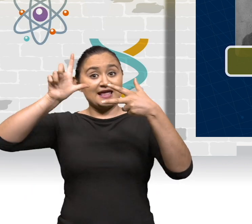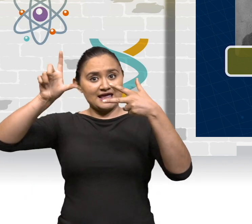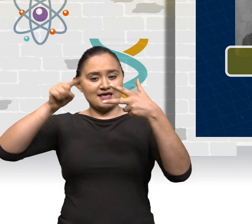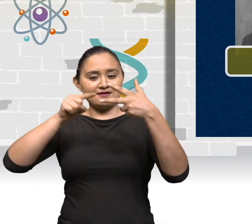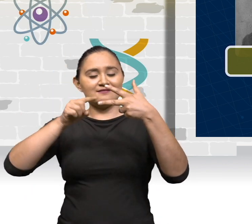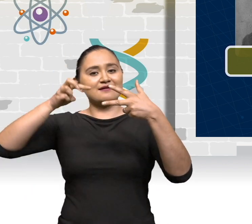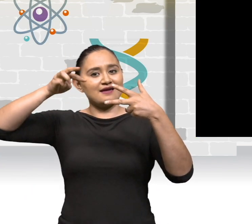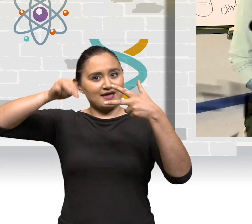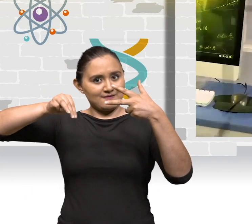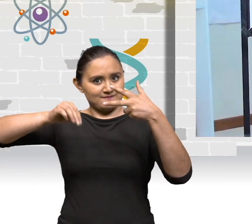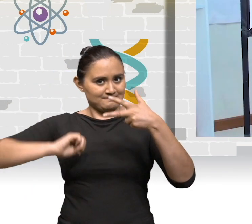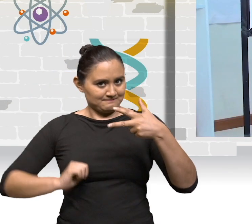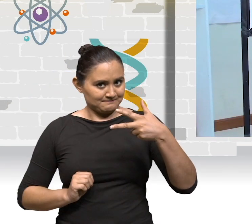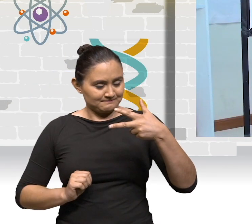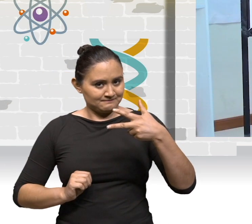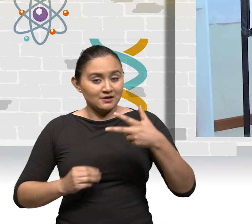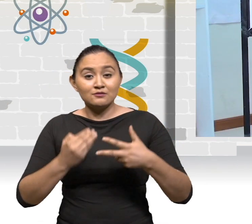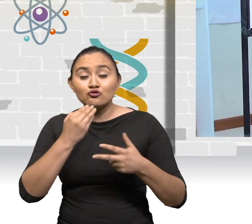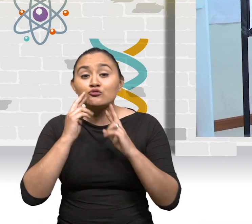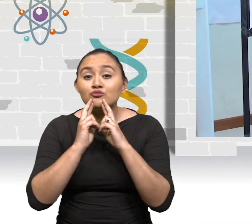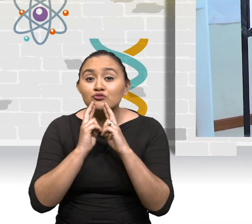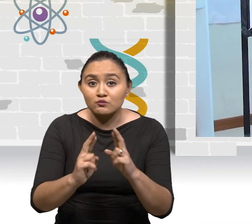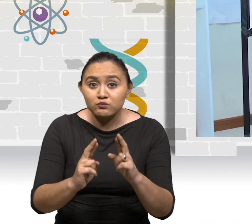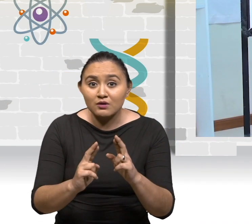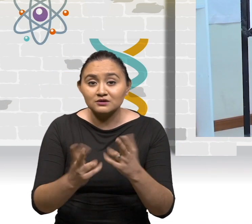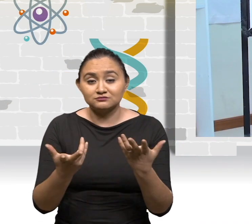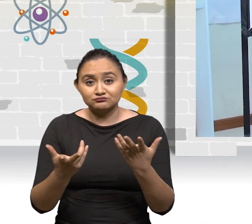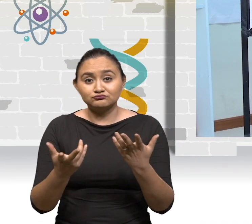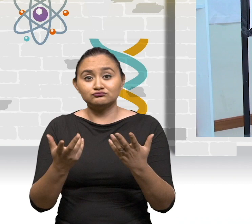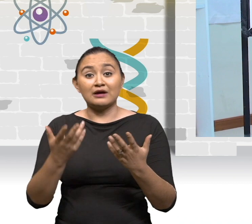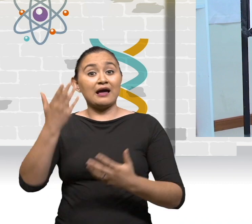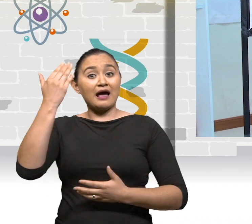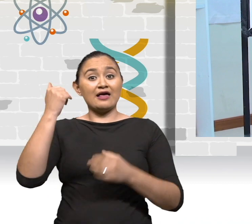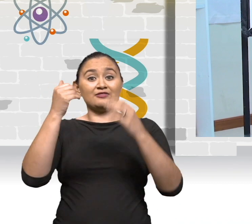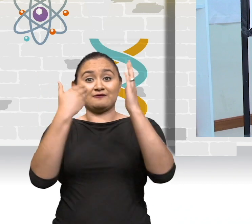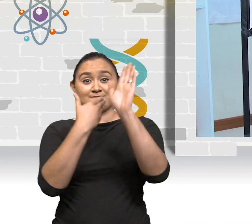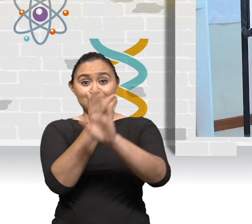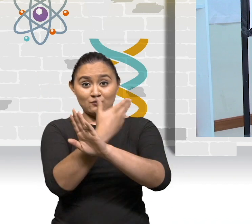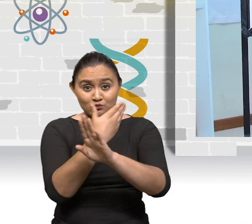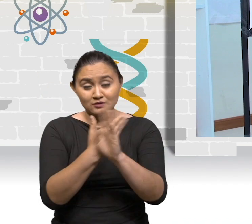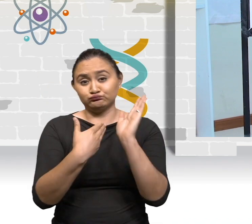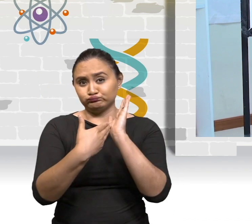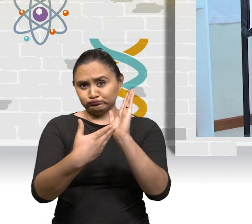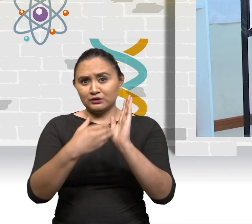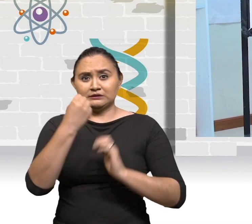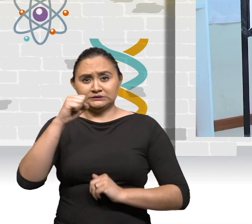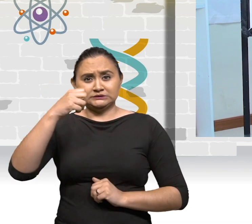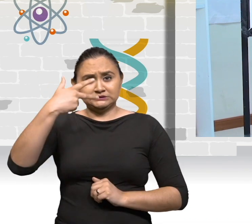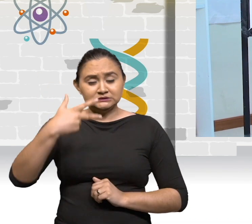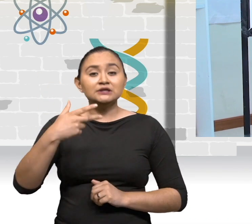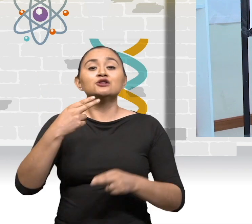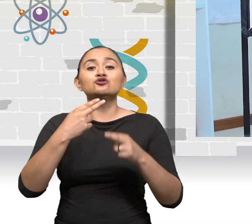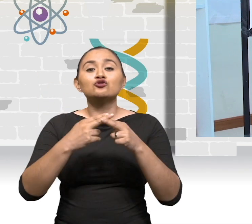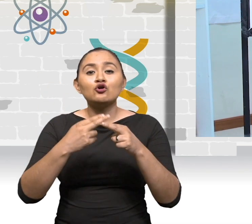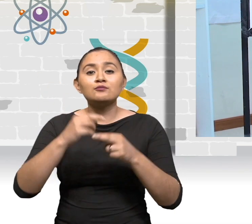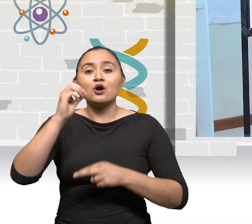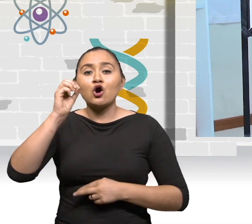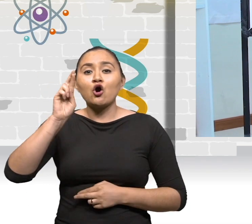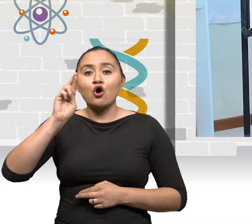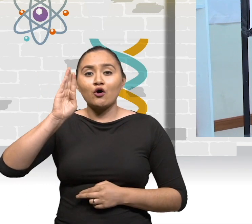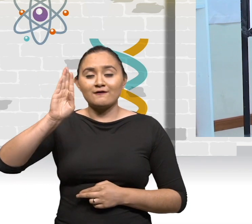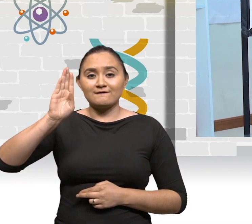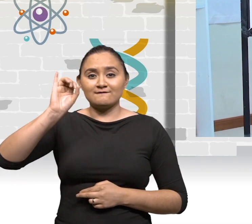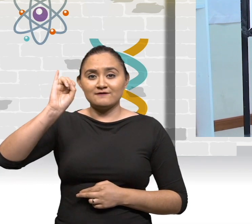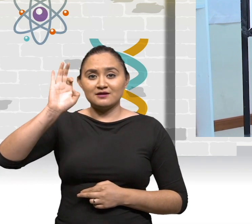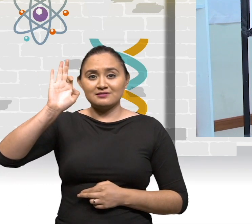de la siguiente manera la solución de la ecuación de salinger nos da un conjunto de funciones de onda denominadas orbitales cada